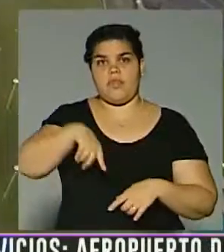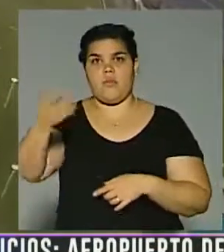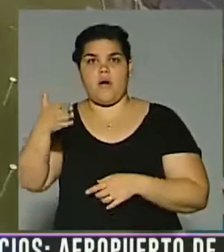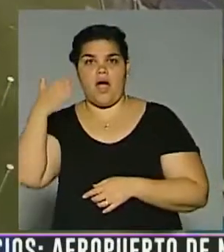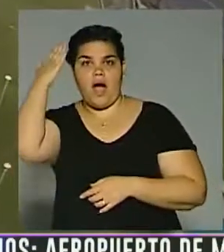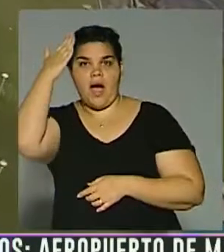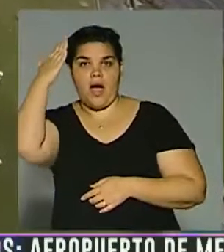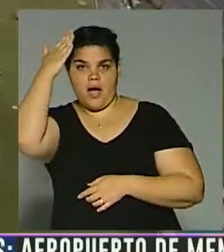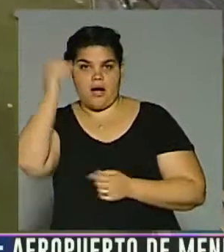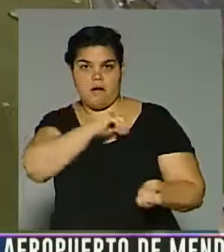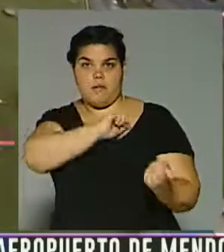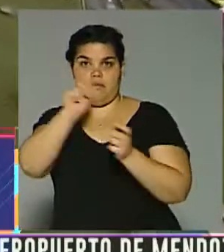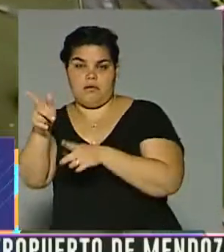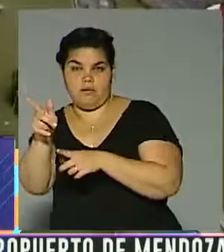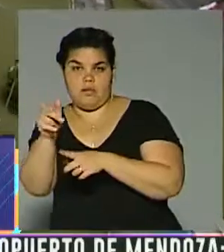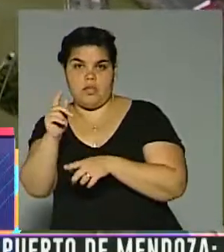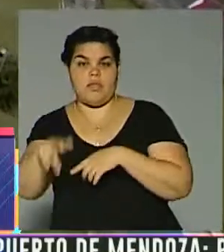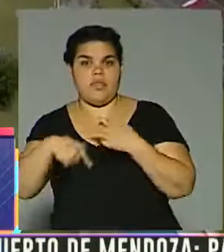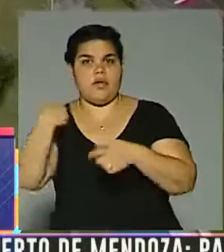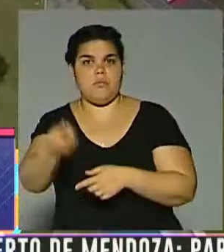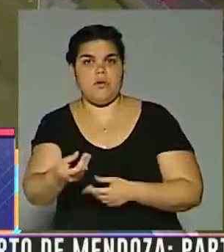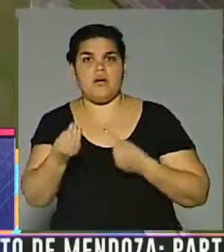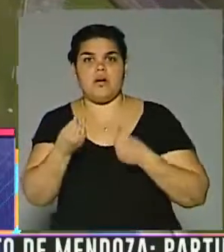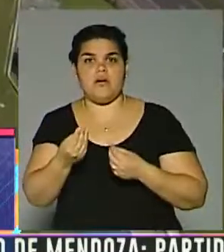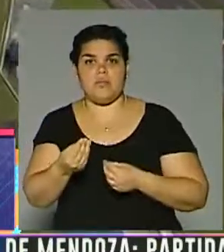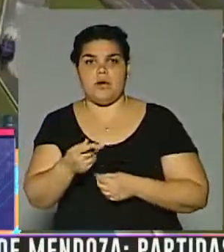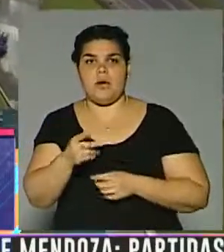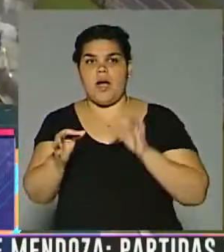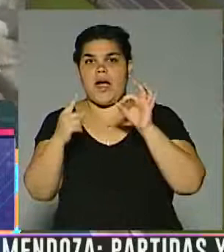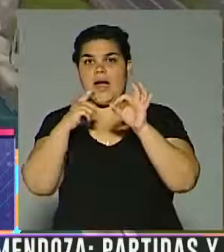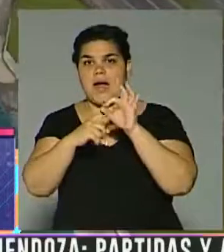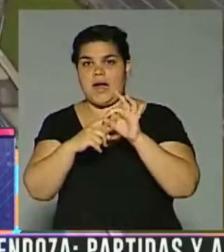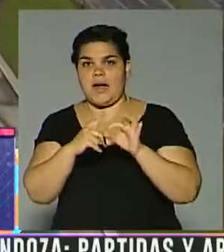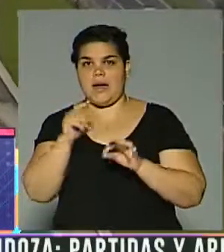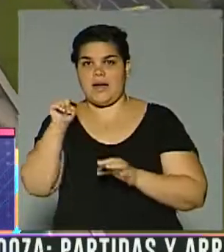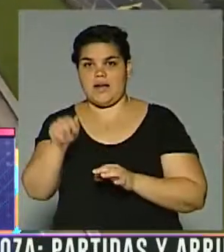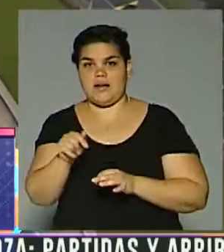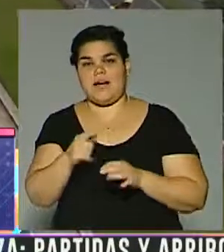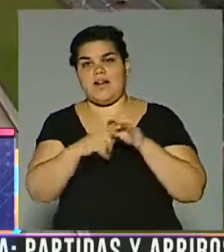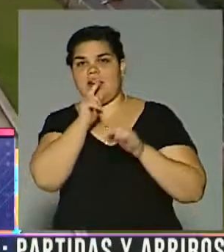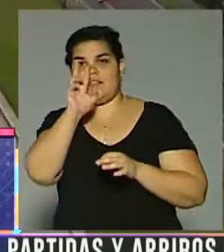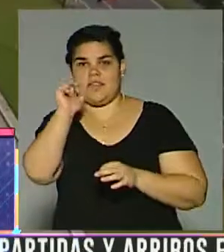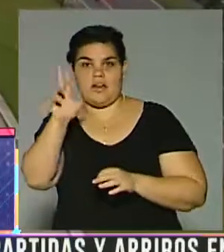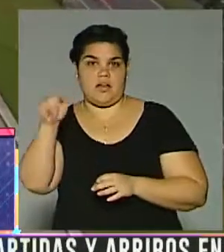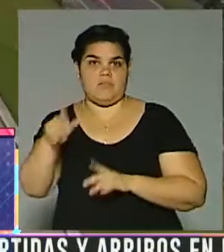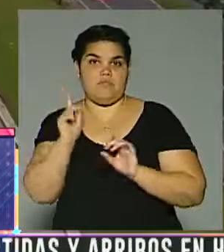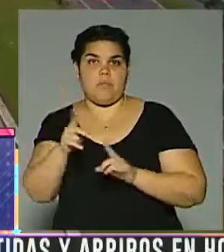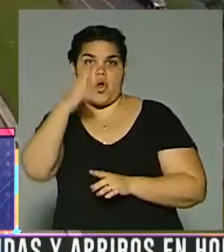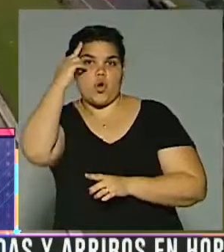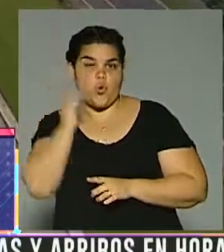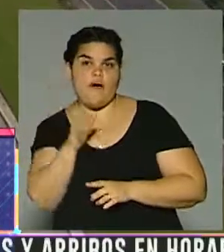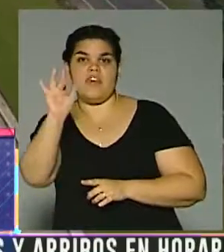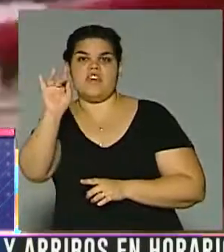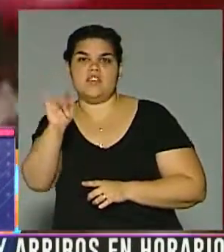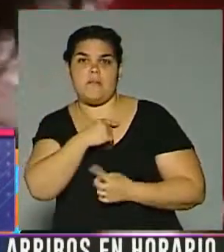hace minutos se está buscando que Doha, Qatar, sea la sede el domingo 9 de diciembre. Increíble, ¿no? Pensar